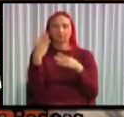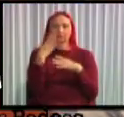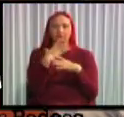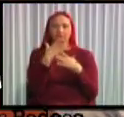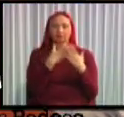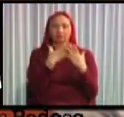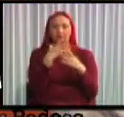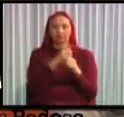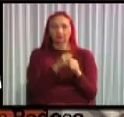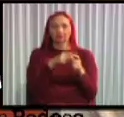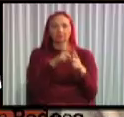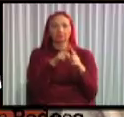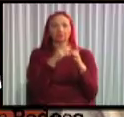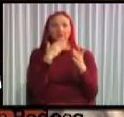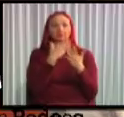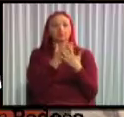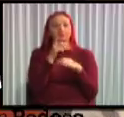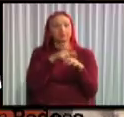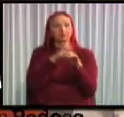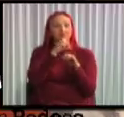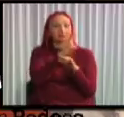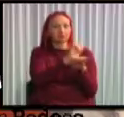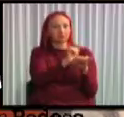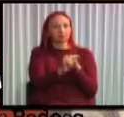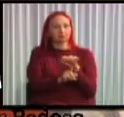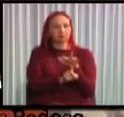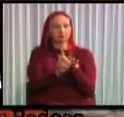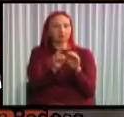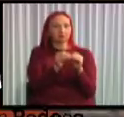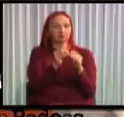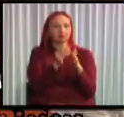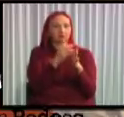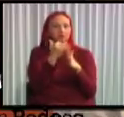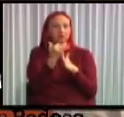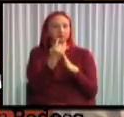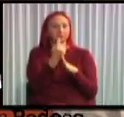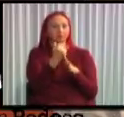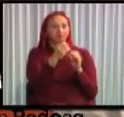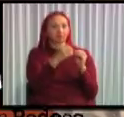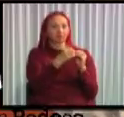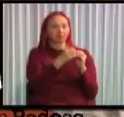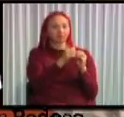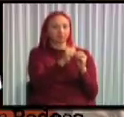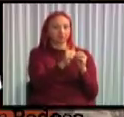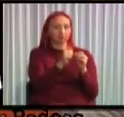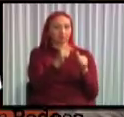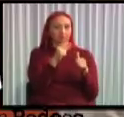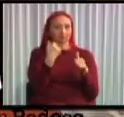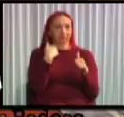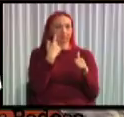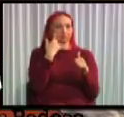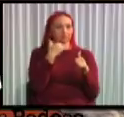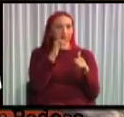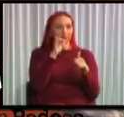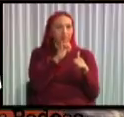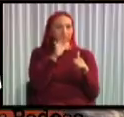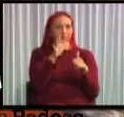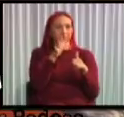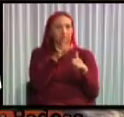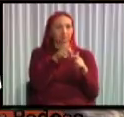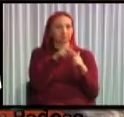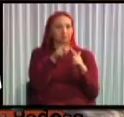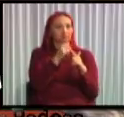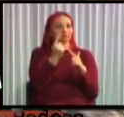salían a hacer algo y bueno, los dos jugaron, pero el que más se proyectó fue Andrés, que todavía está ahí,